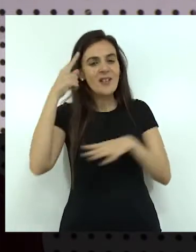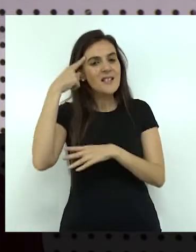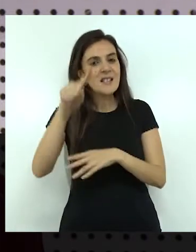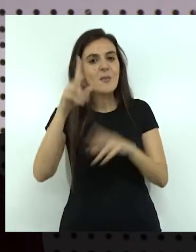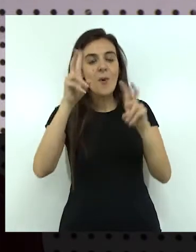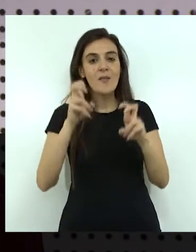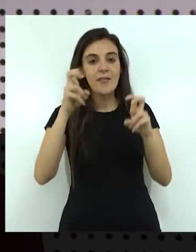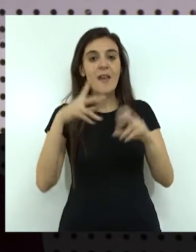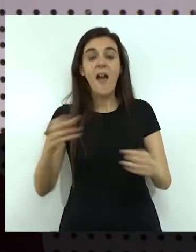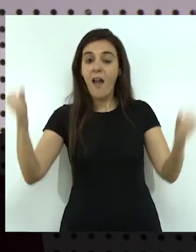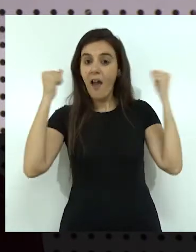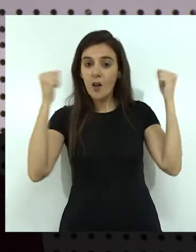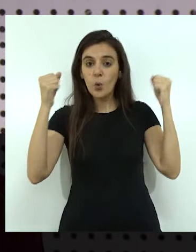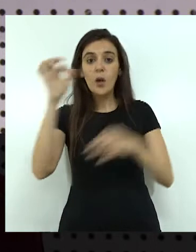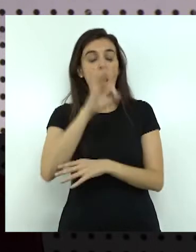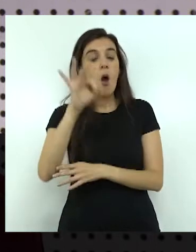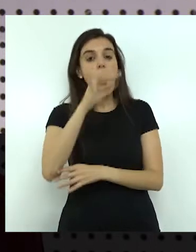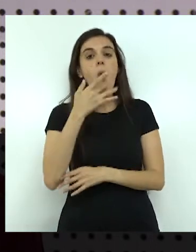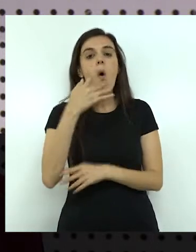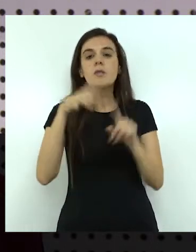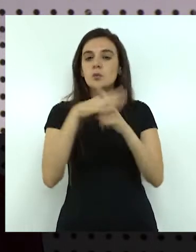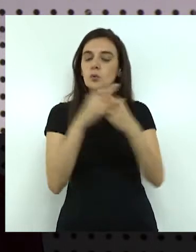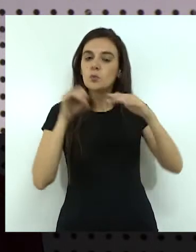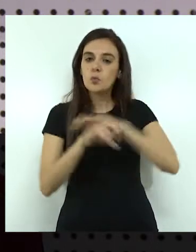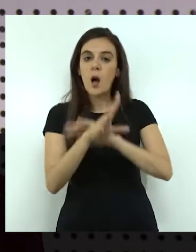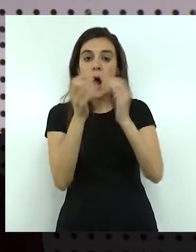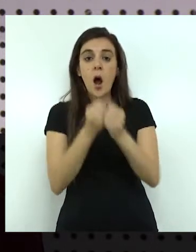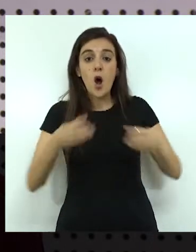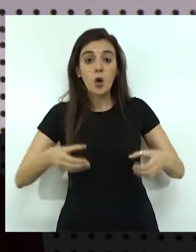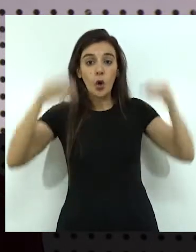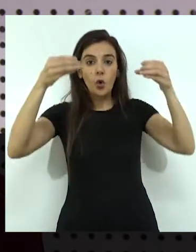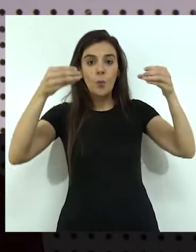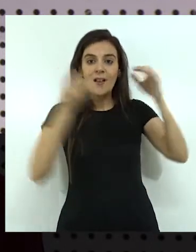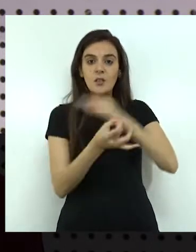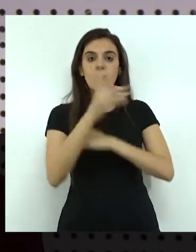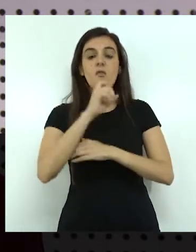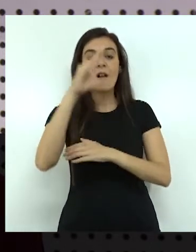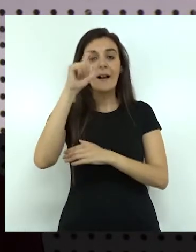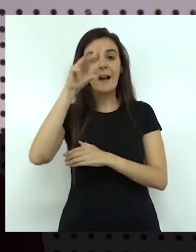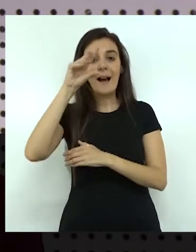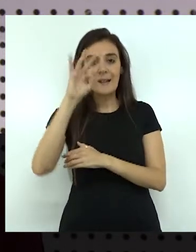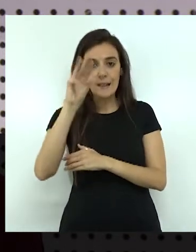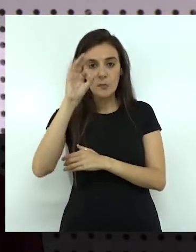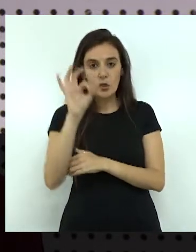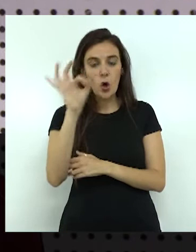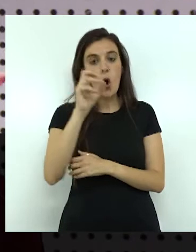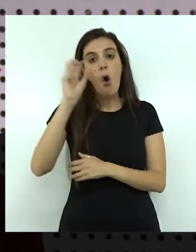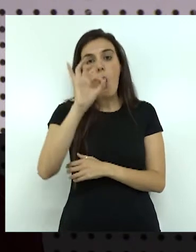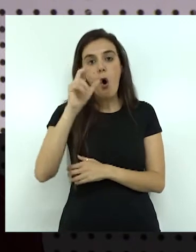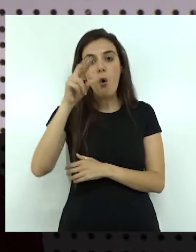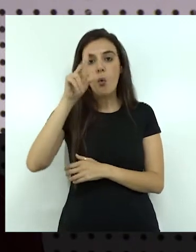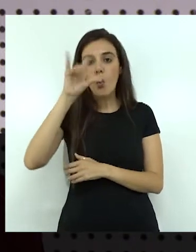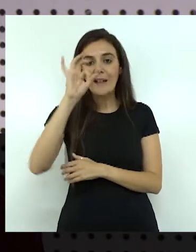hércules de cómo surgieron las dos columnas de calipso de ulises pero a lo mejor un poco